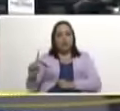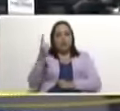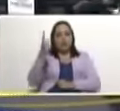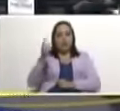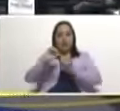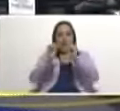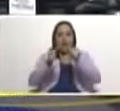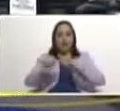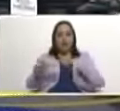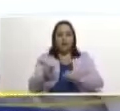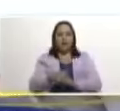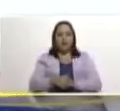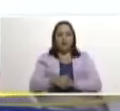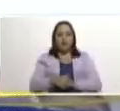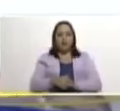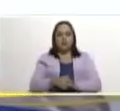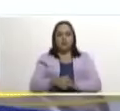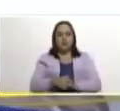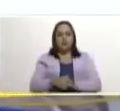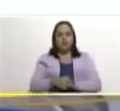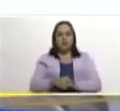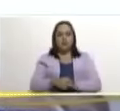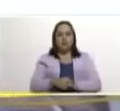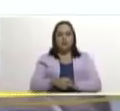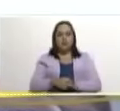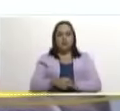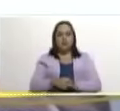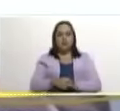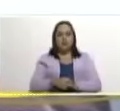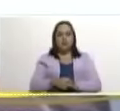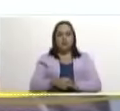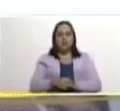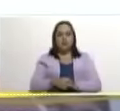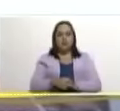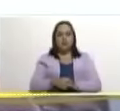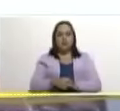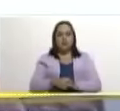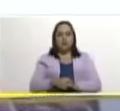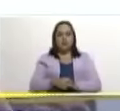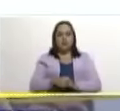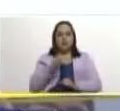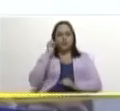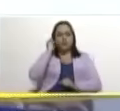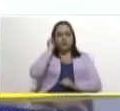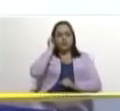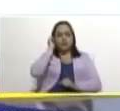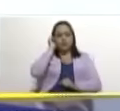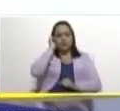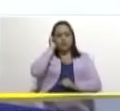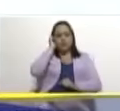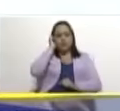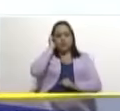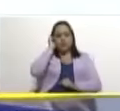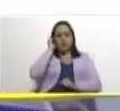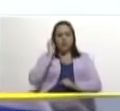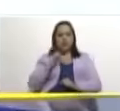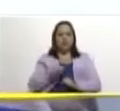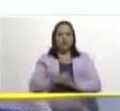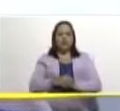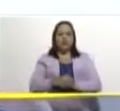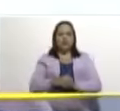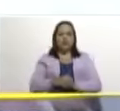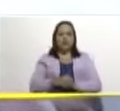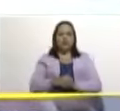esta representación hermosa, magistral que hizo de nuestro general Domingo Antonio